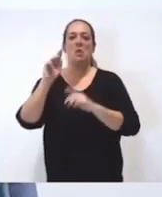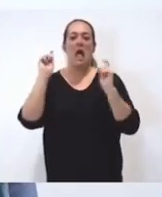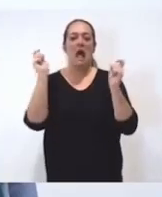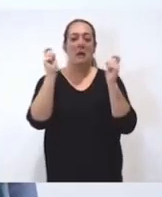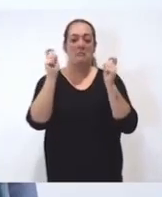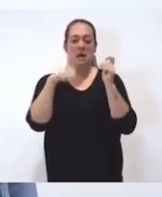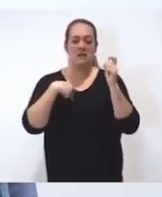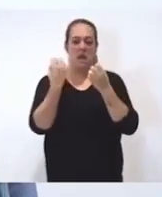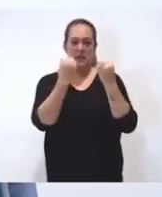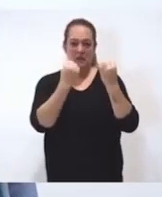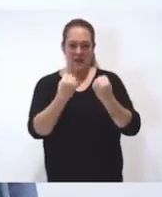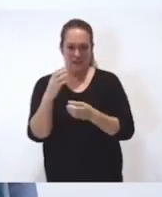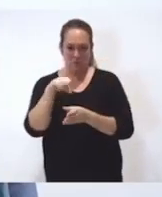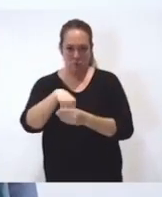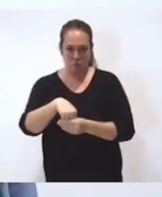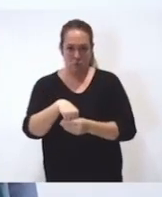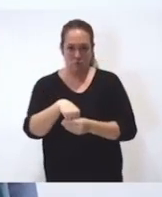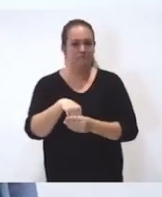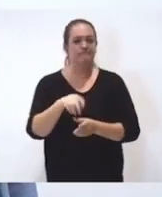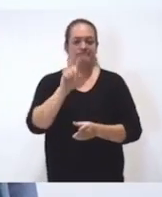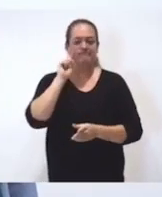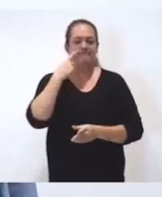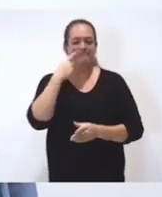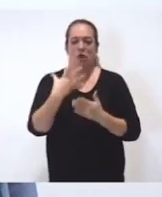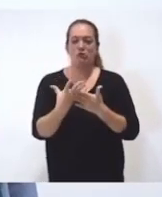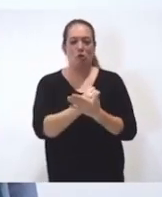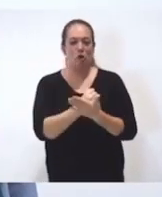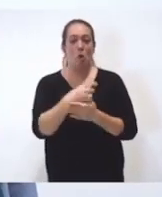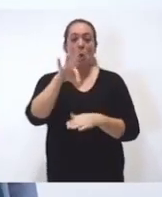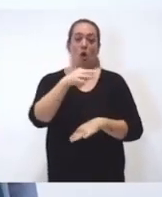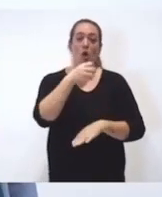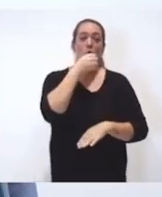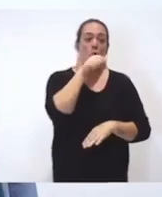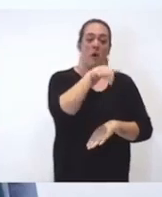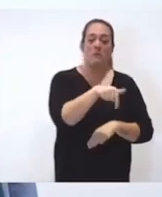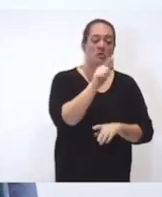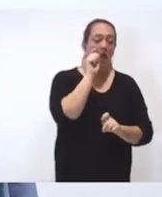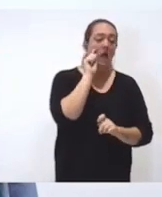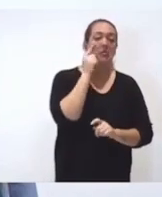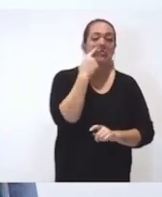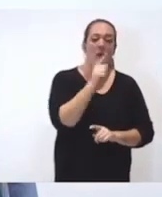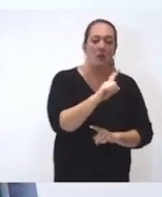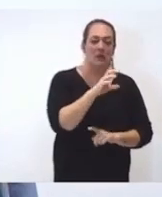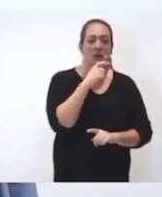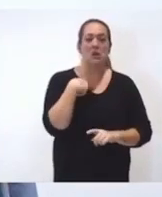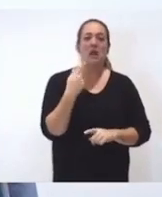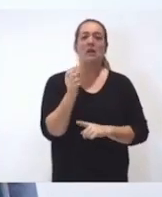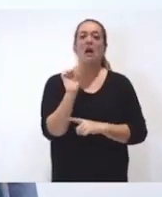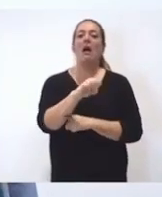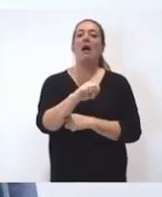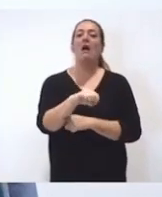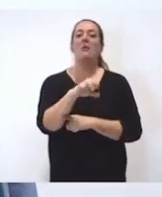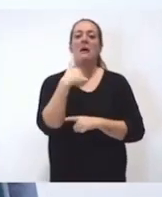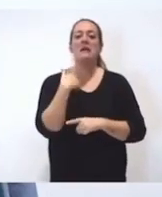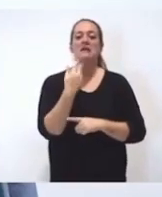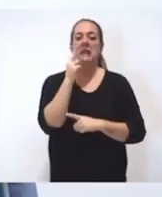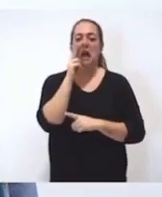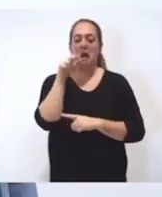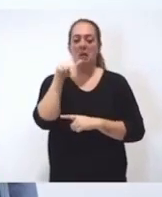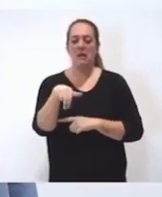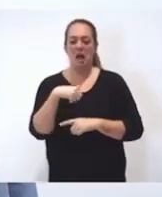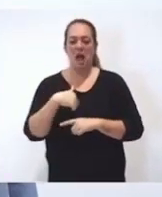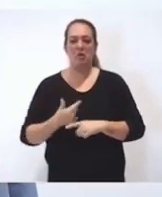institución. No se le escapa a nadie, excepto al grupo del PSOE, al que todo se le escapa porque deben estar muy ocupados mirando firmemente al suelo